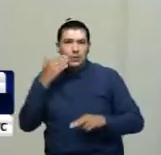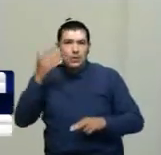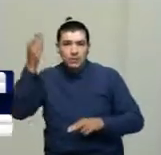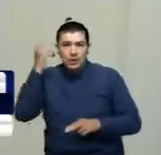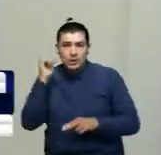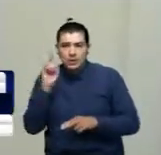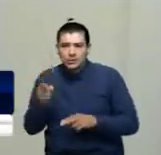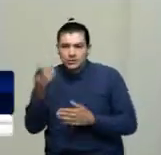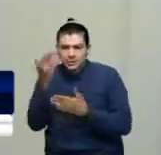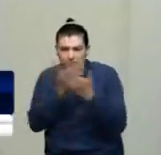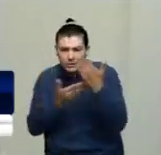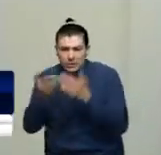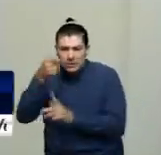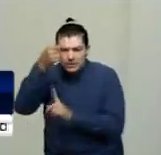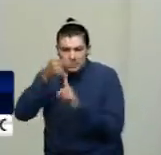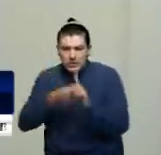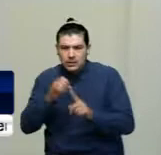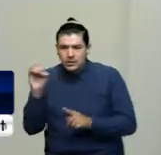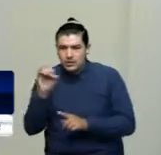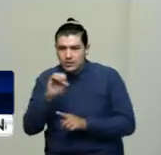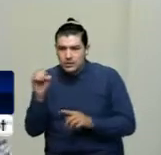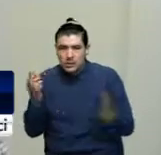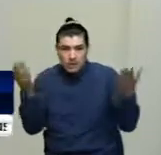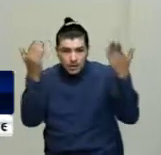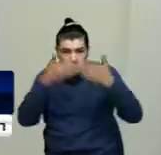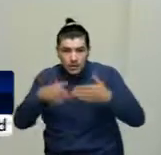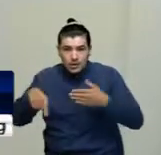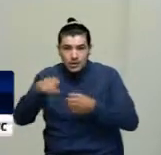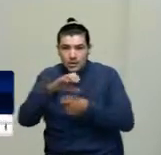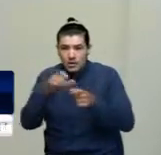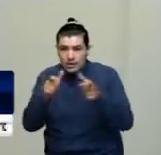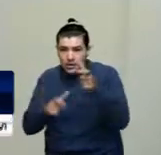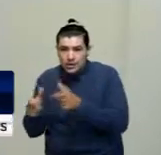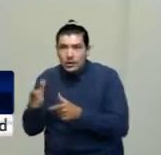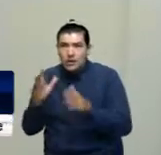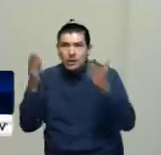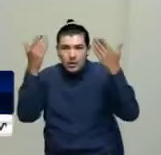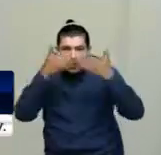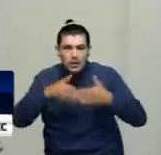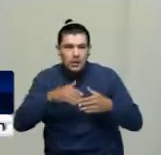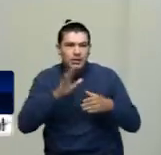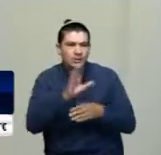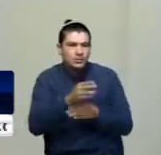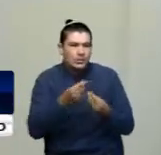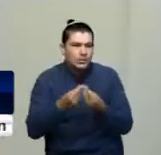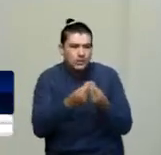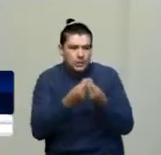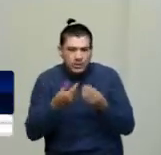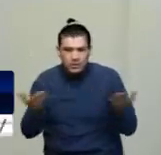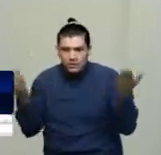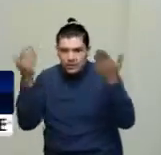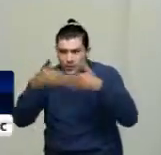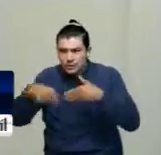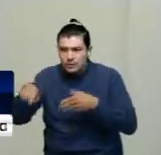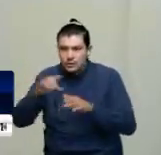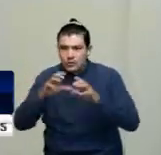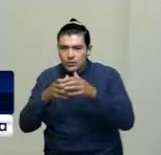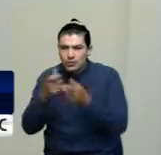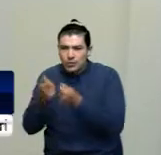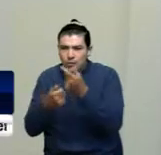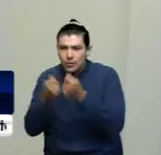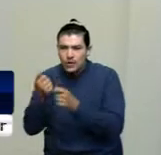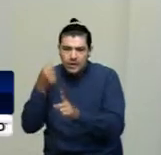ese estudio desde el mes de octubre le ocultaron a la ciudadanía le ocultaron al consejo le ocultaron a los gremios que preguntaron por el